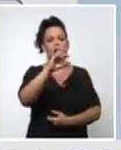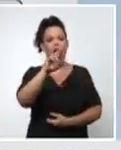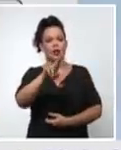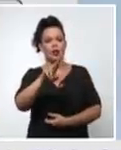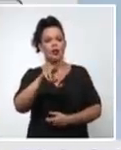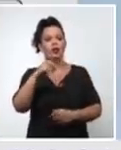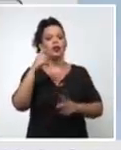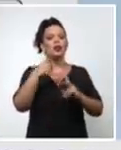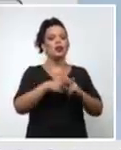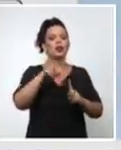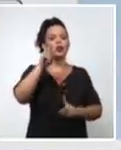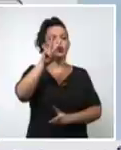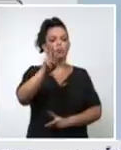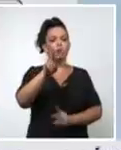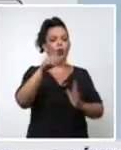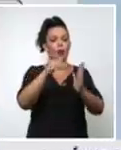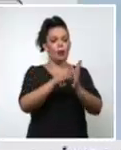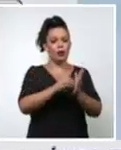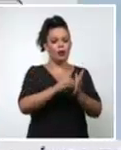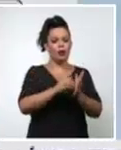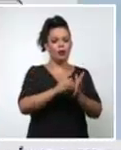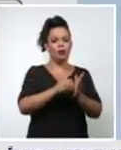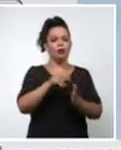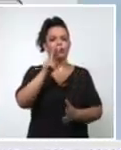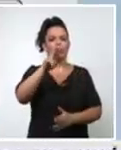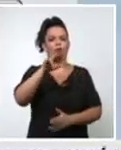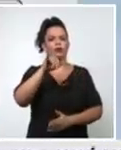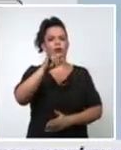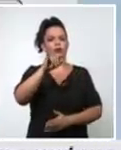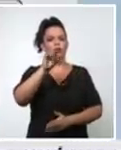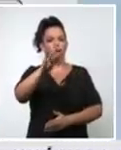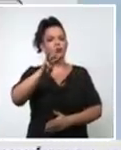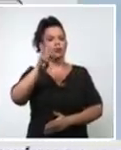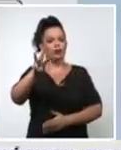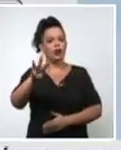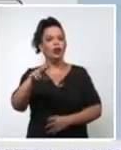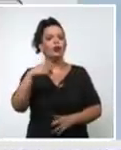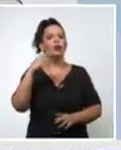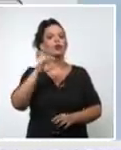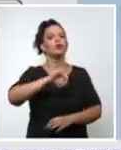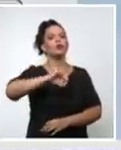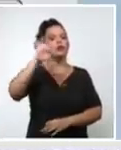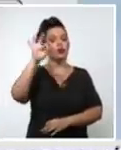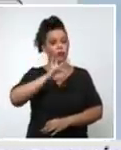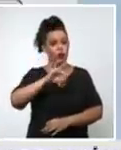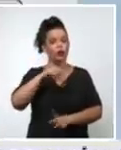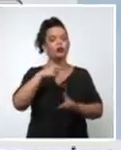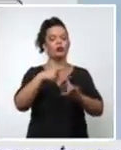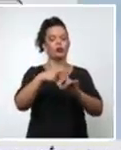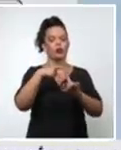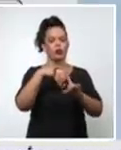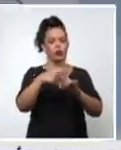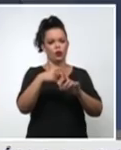2.633, el 0,98%, han resultado positivas a la COVID-19.